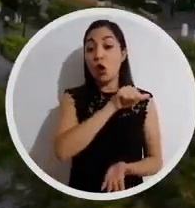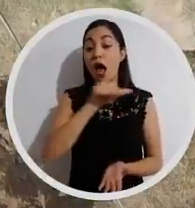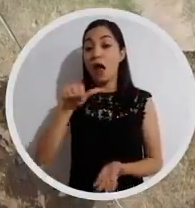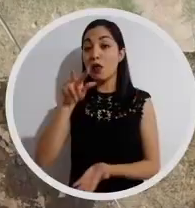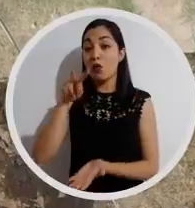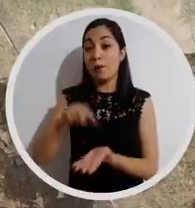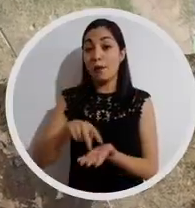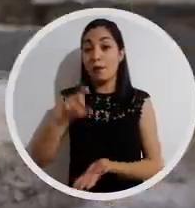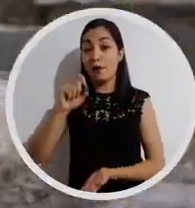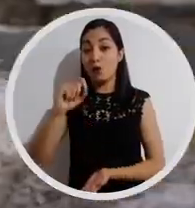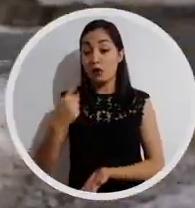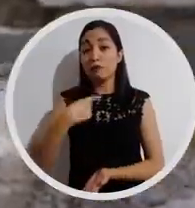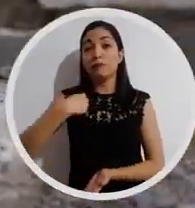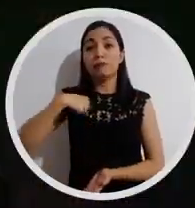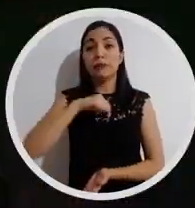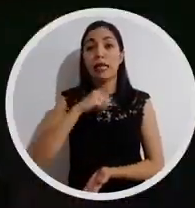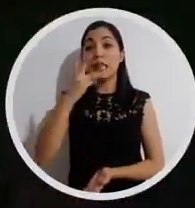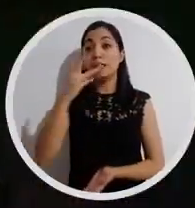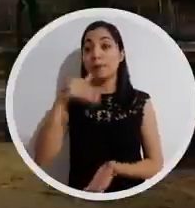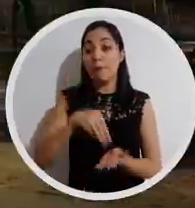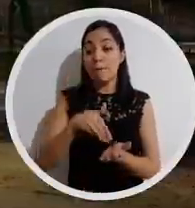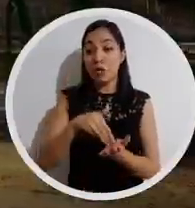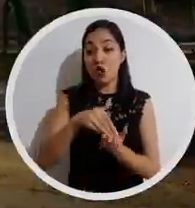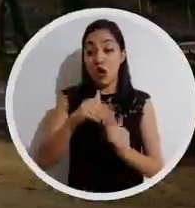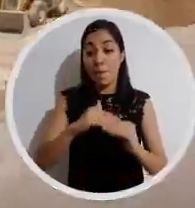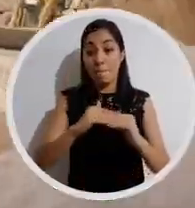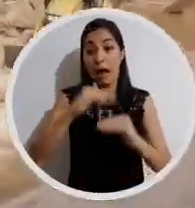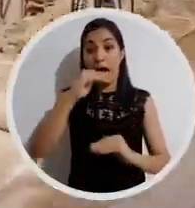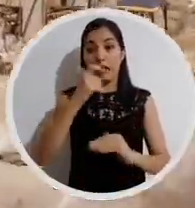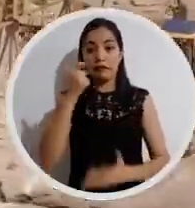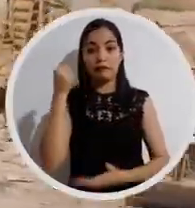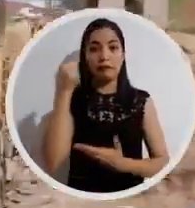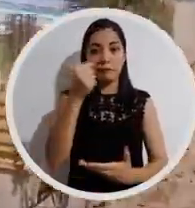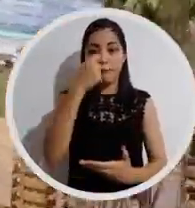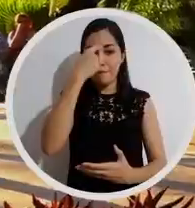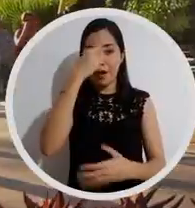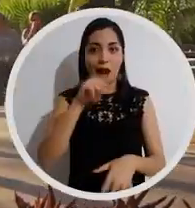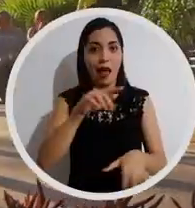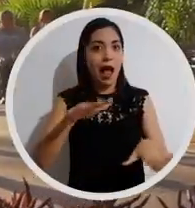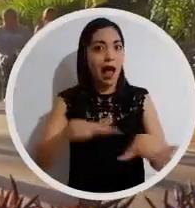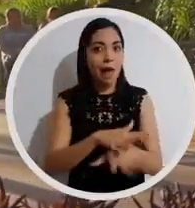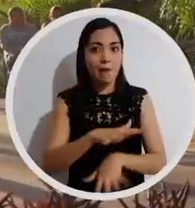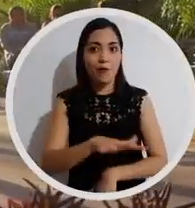2021, invertimos más de 3 mil millones de pesos para transformar el espacio público.